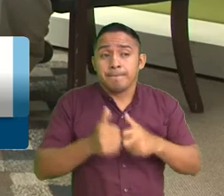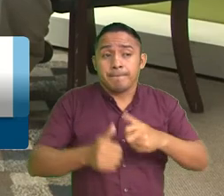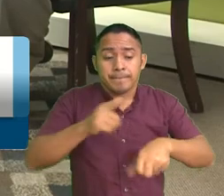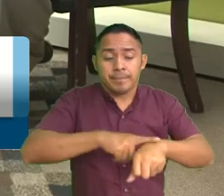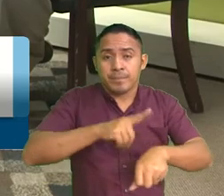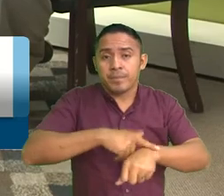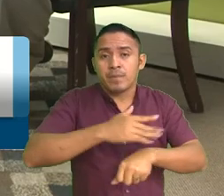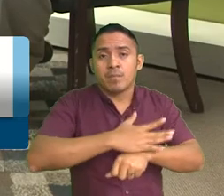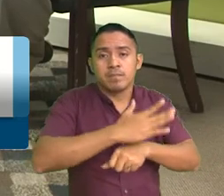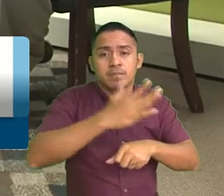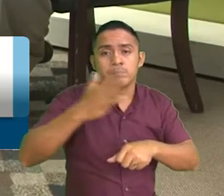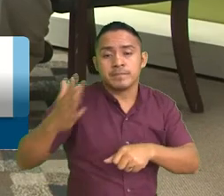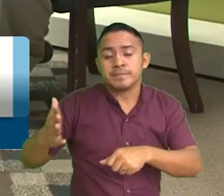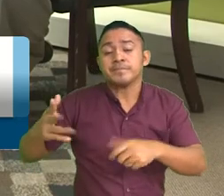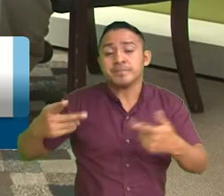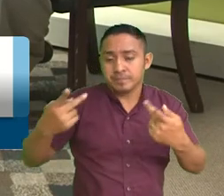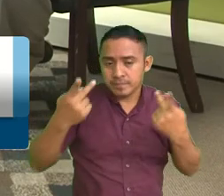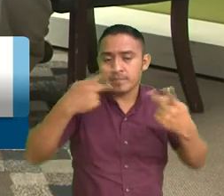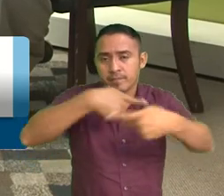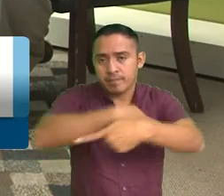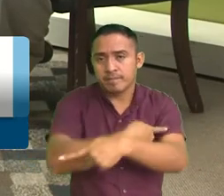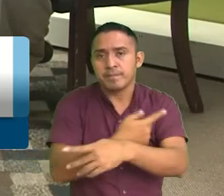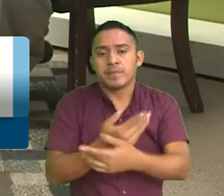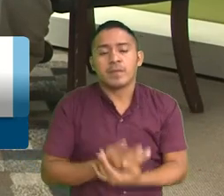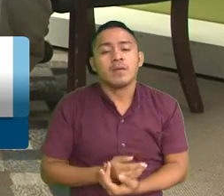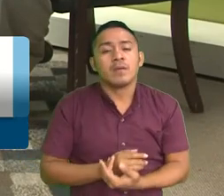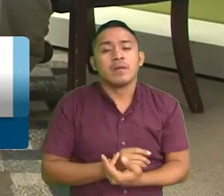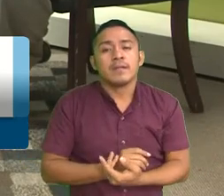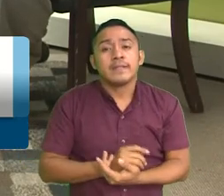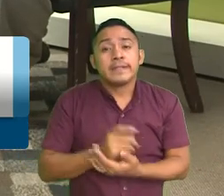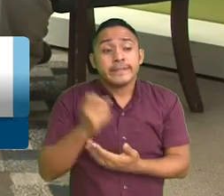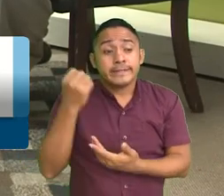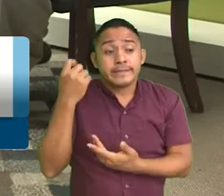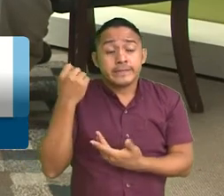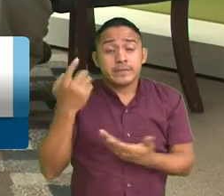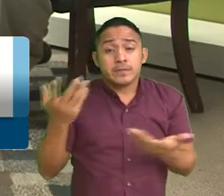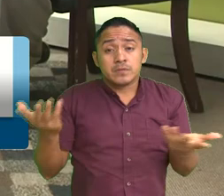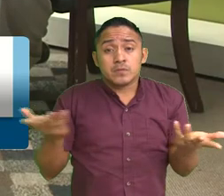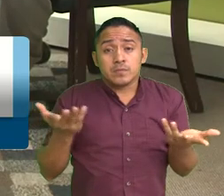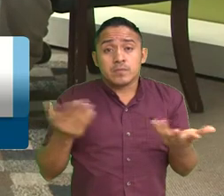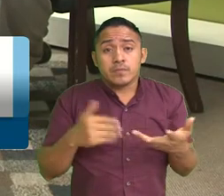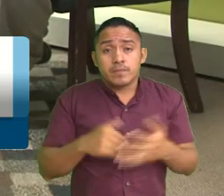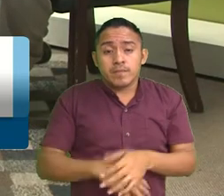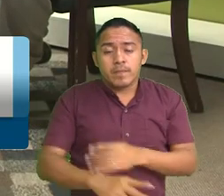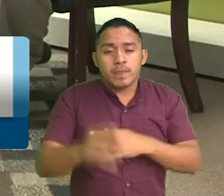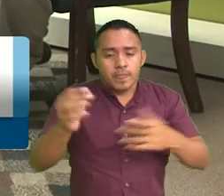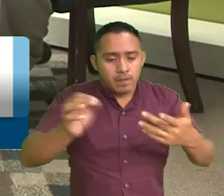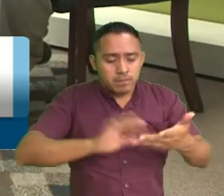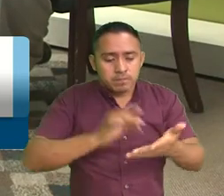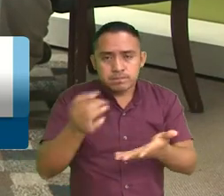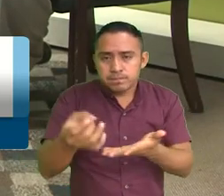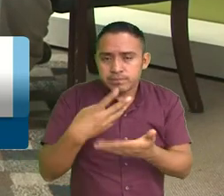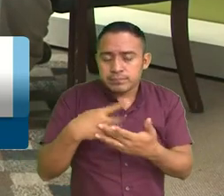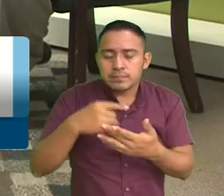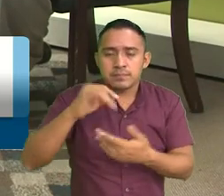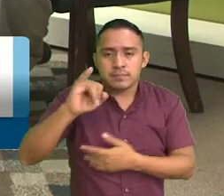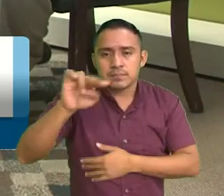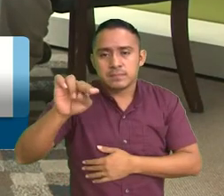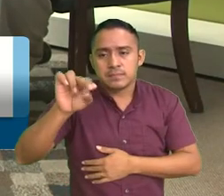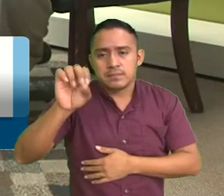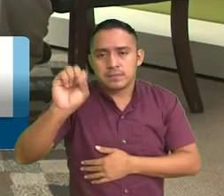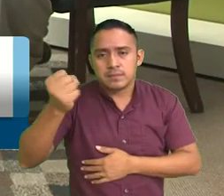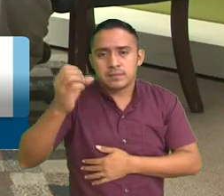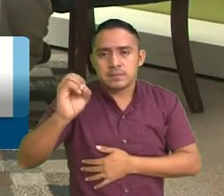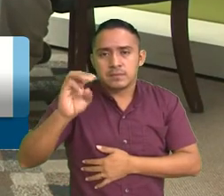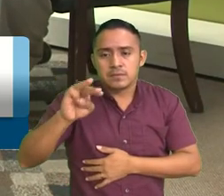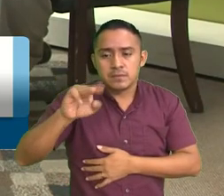plazo es mayor. Y hay que entender algo, el tratamiento farmacológico del insomnio en los adolescentes